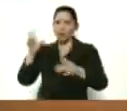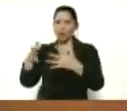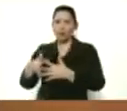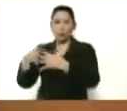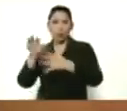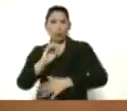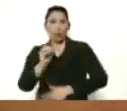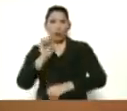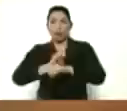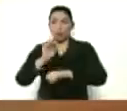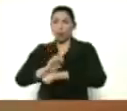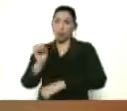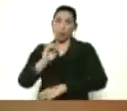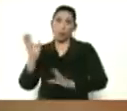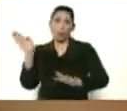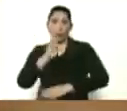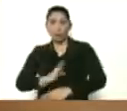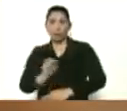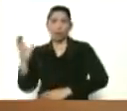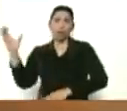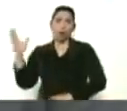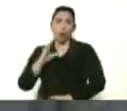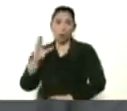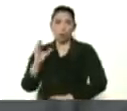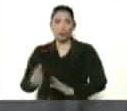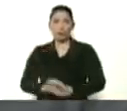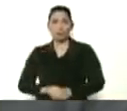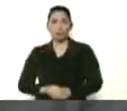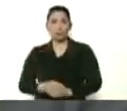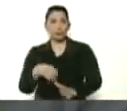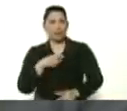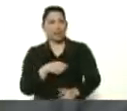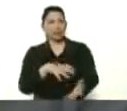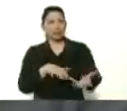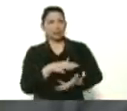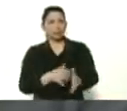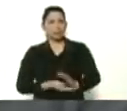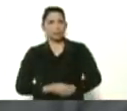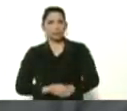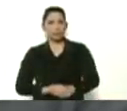Unidos, o en Ecuador, o en Brasil, o en Colombia. Estas situaciones, ministro,